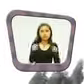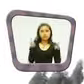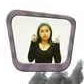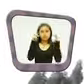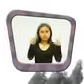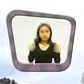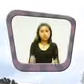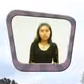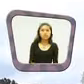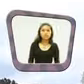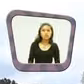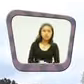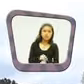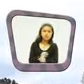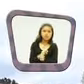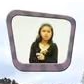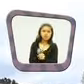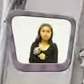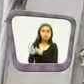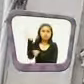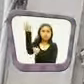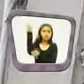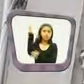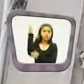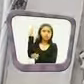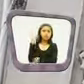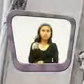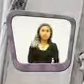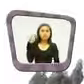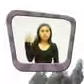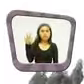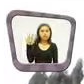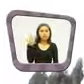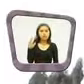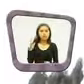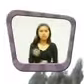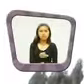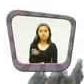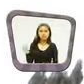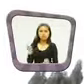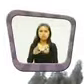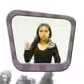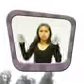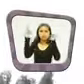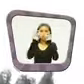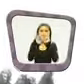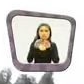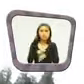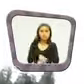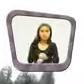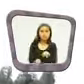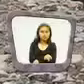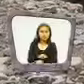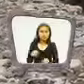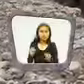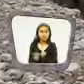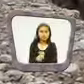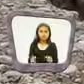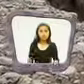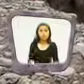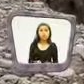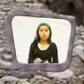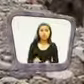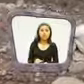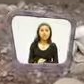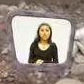movimiento repentino de tierra, de arena, de árboles. Hay tres factores importantes: el tipo de suelo, el tipo de